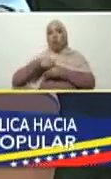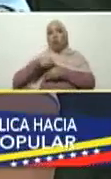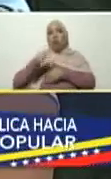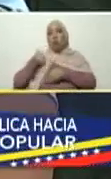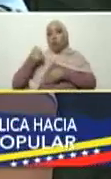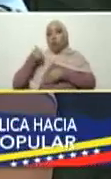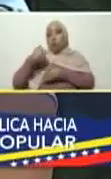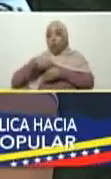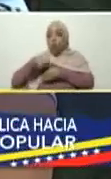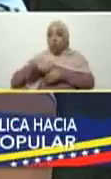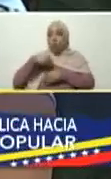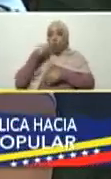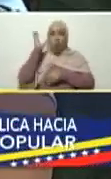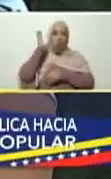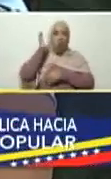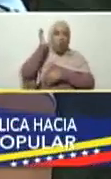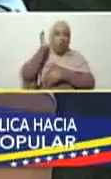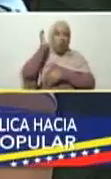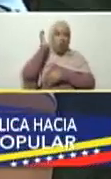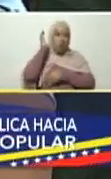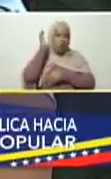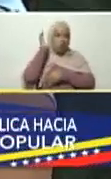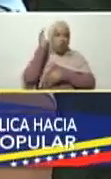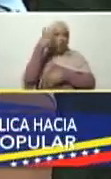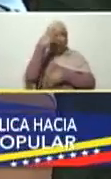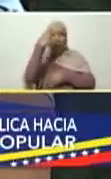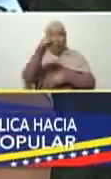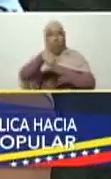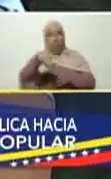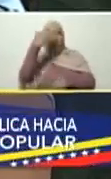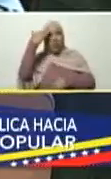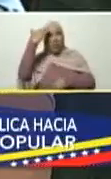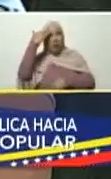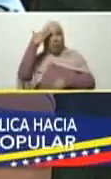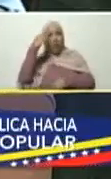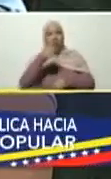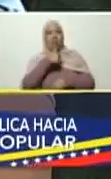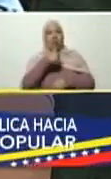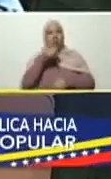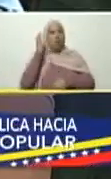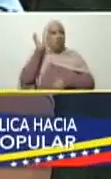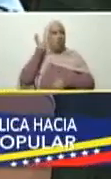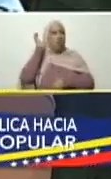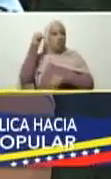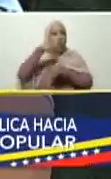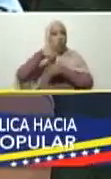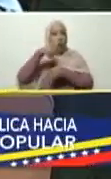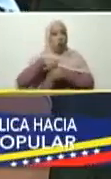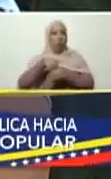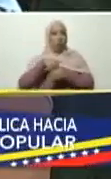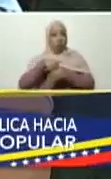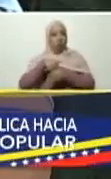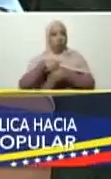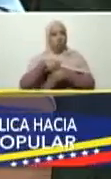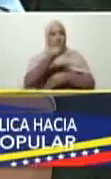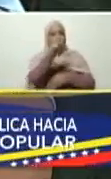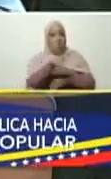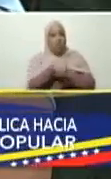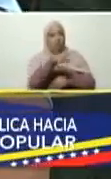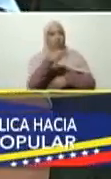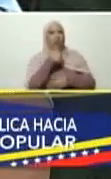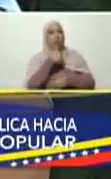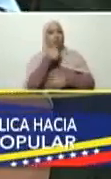tiene que ser un voto consciente, transformador, y que el pueblo, la gente, no solamente haga el ejercicio, el